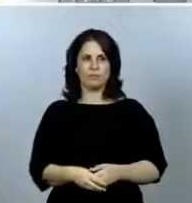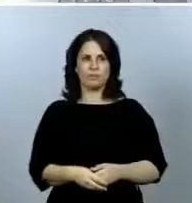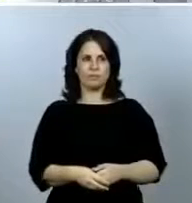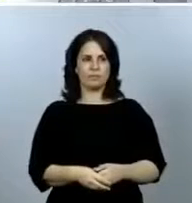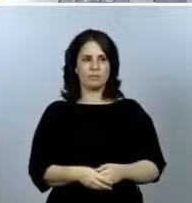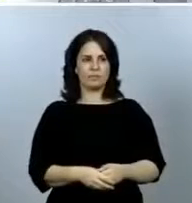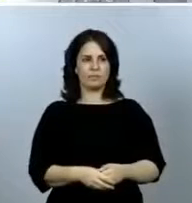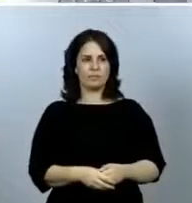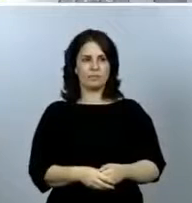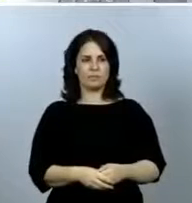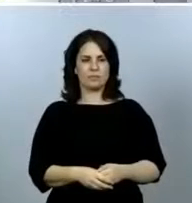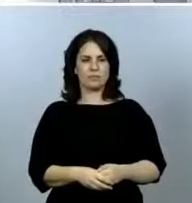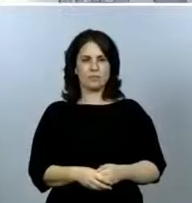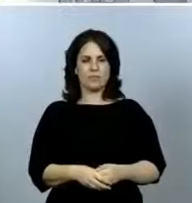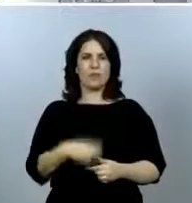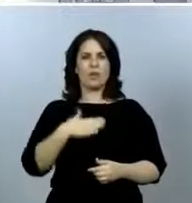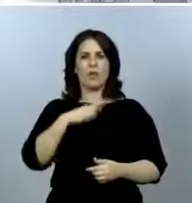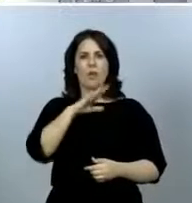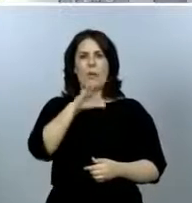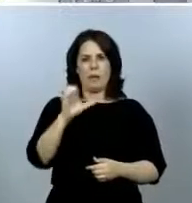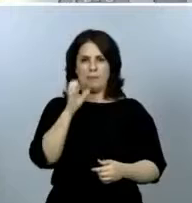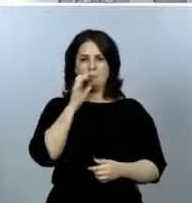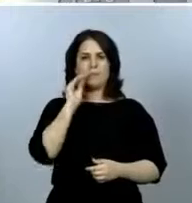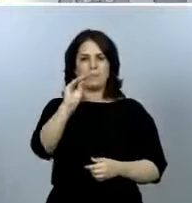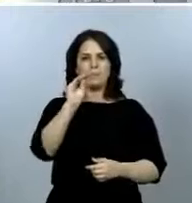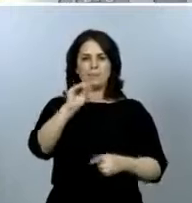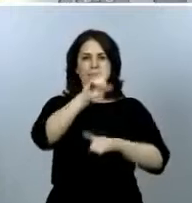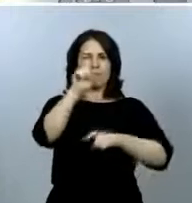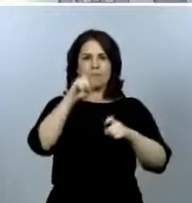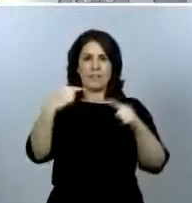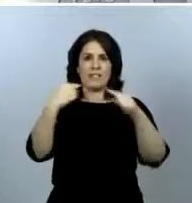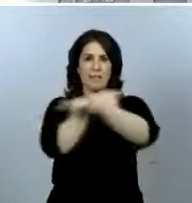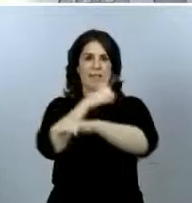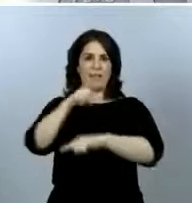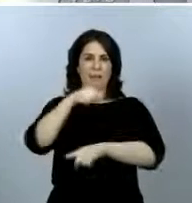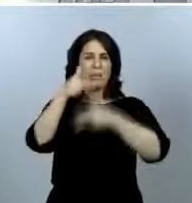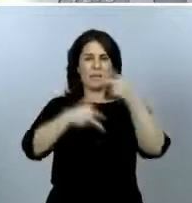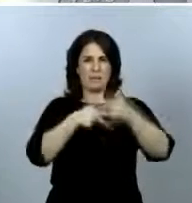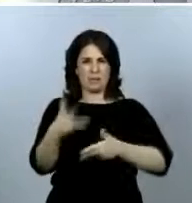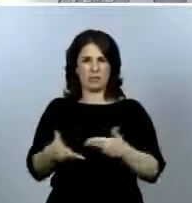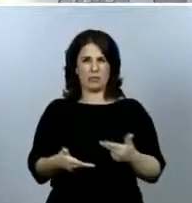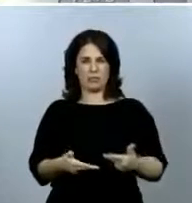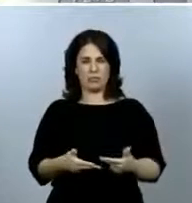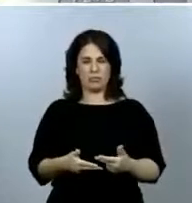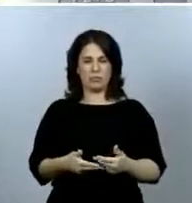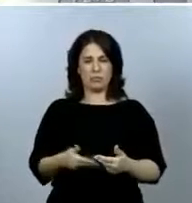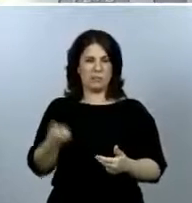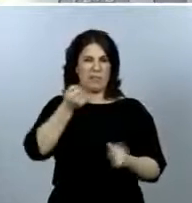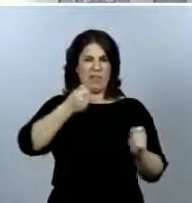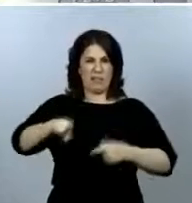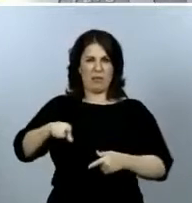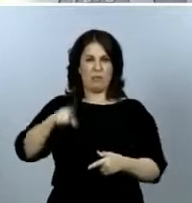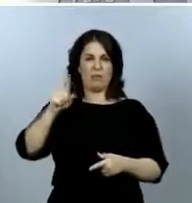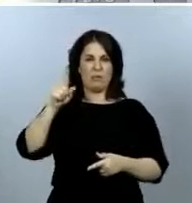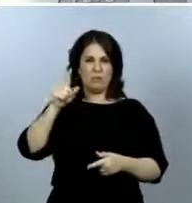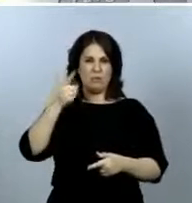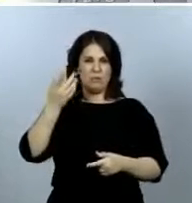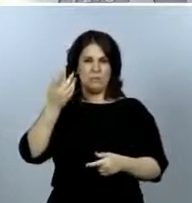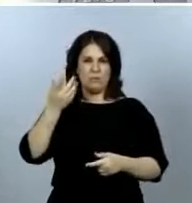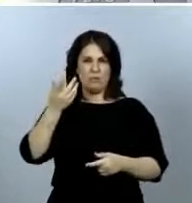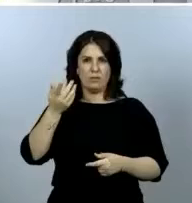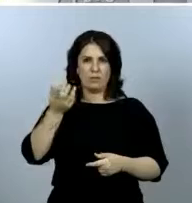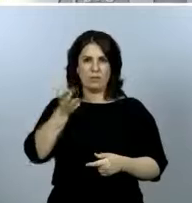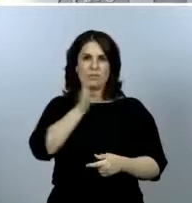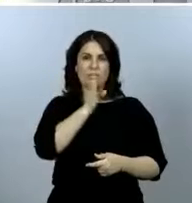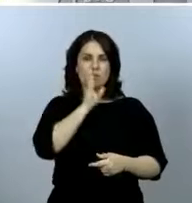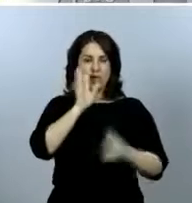cope le preguntaba por alguna discrepancia parecida en el país vasco también de castilla castilla y